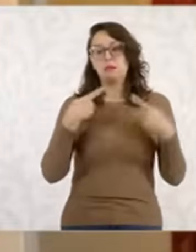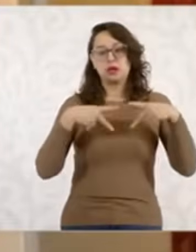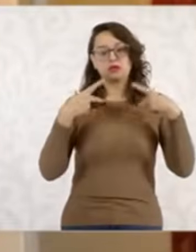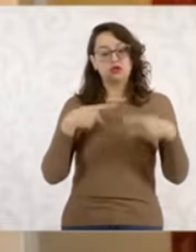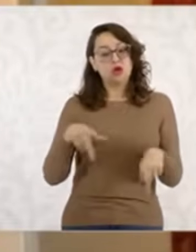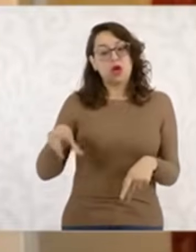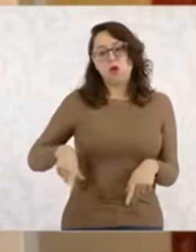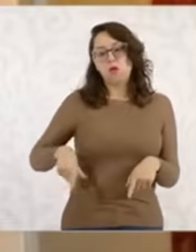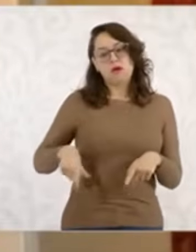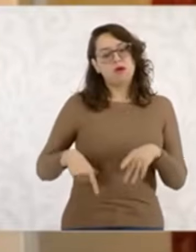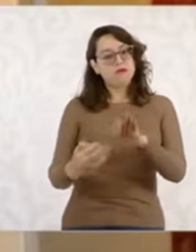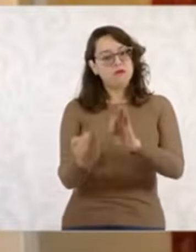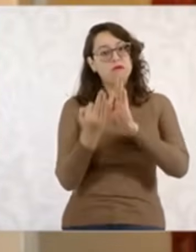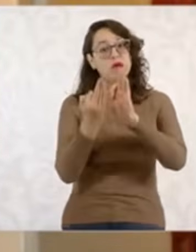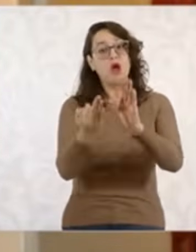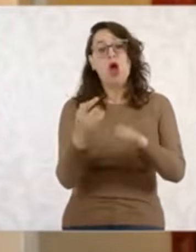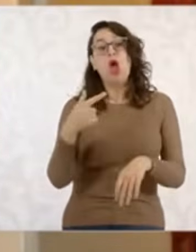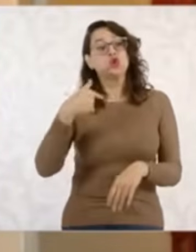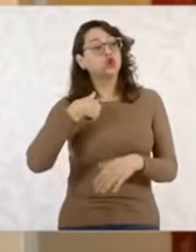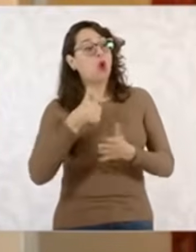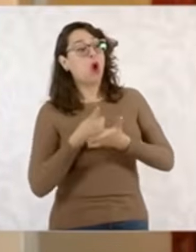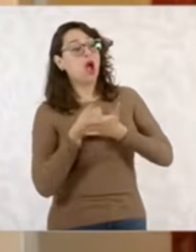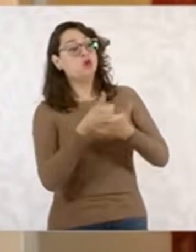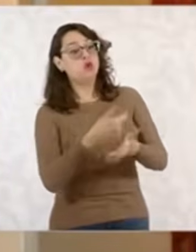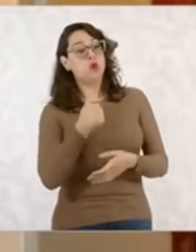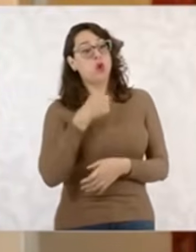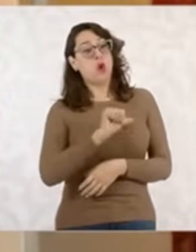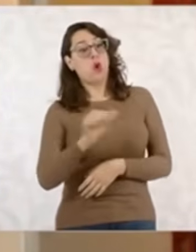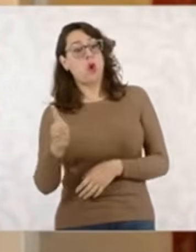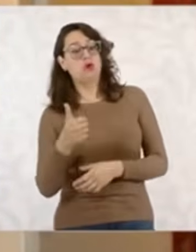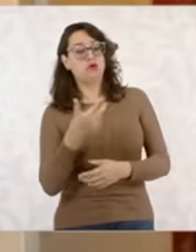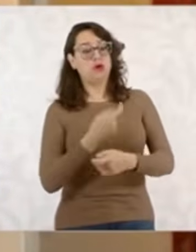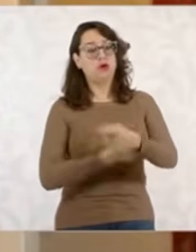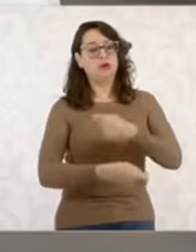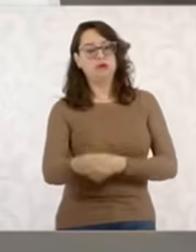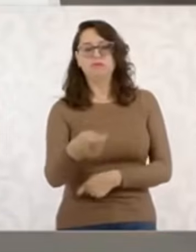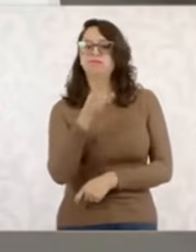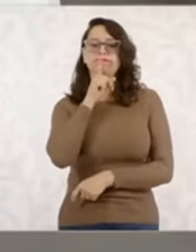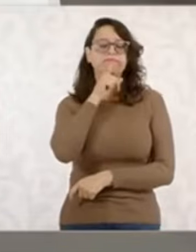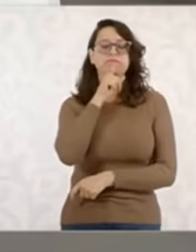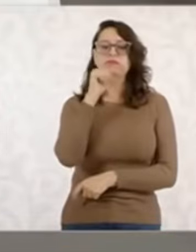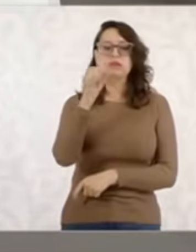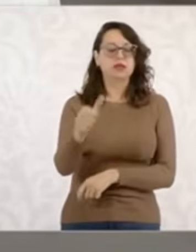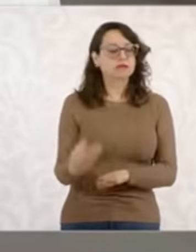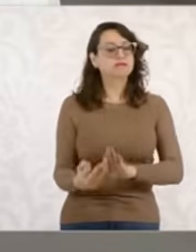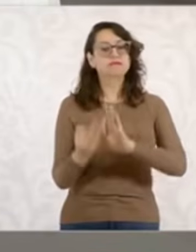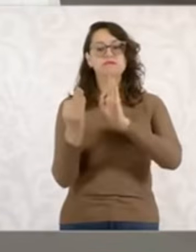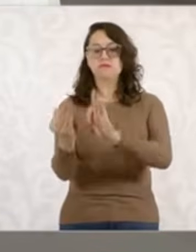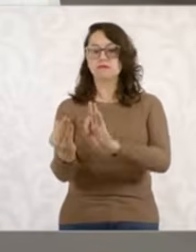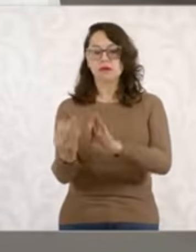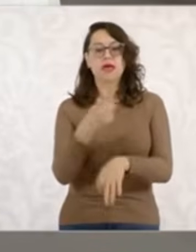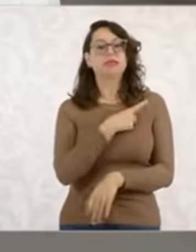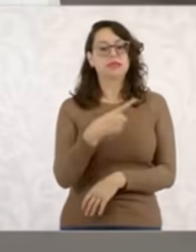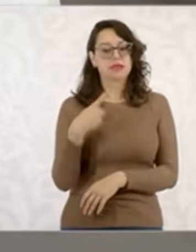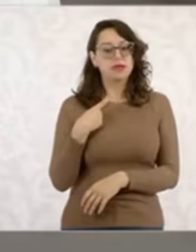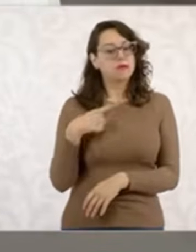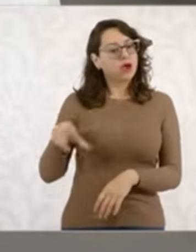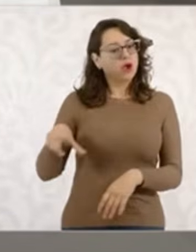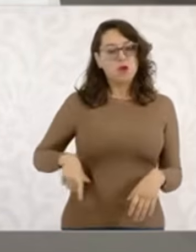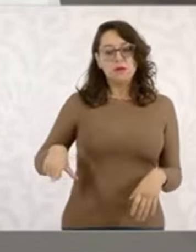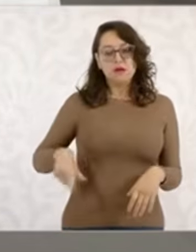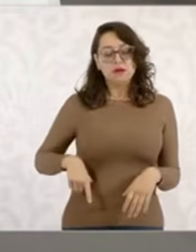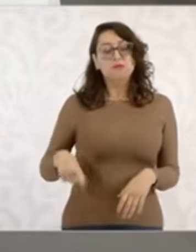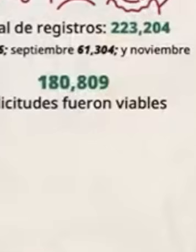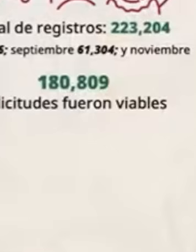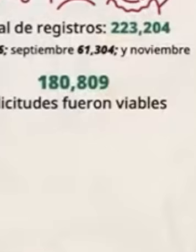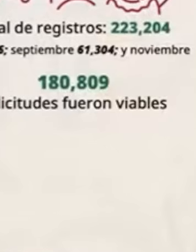gobierno y los programas sea directamente con la gente. Entonces, hicimos un diseño para que todo mundo